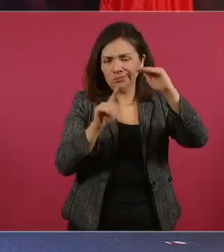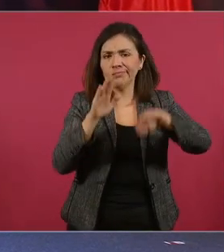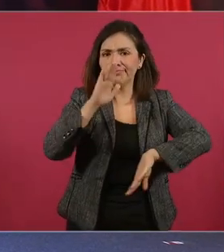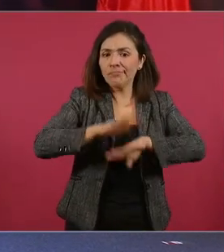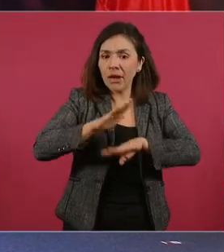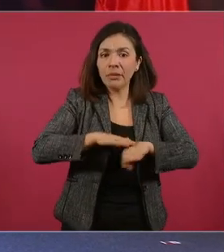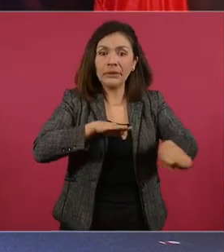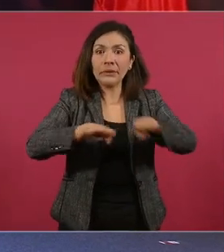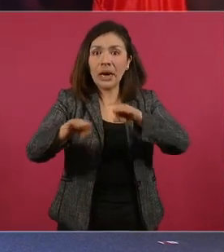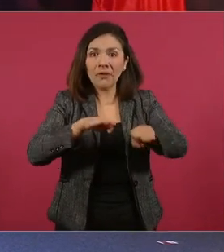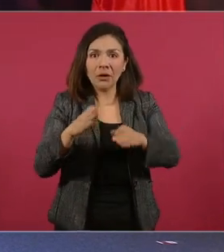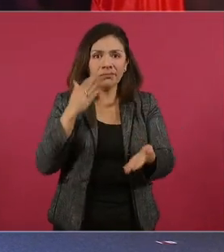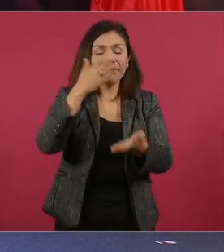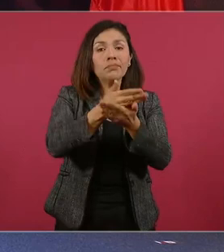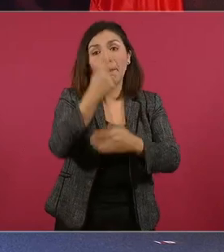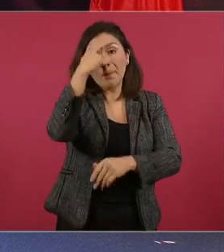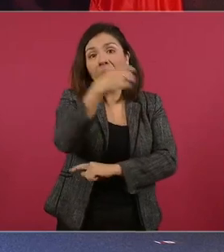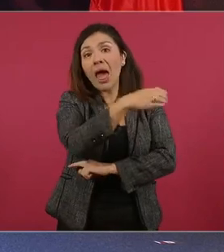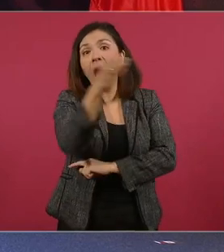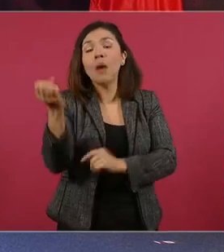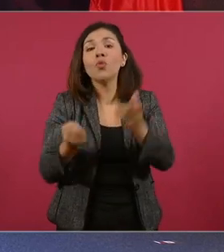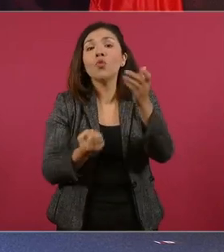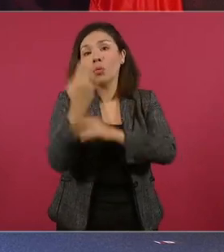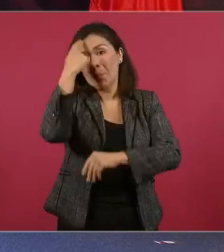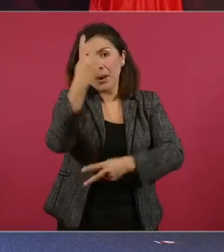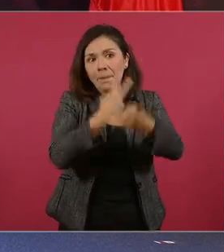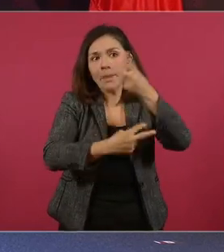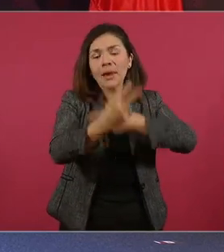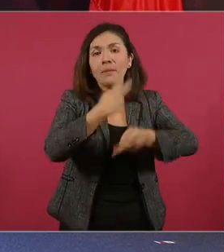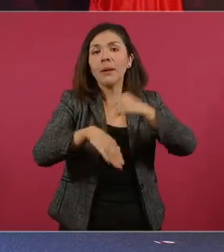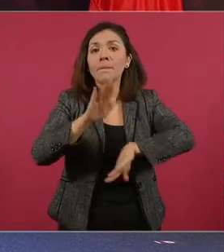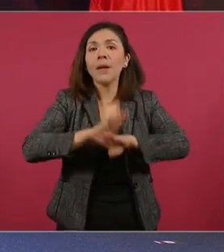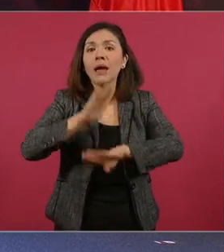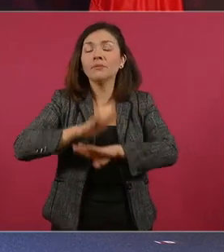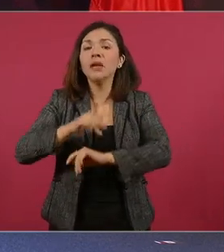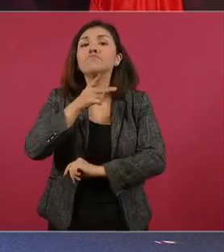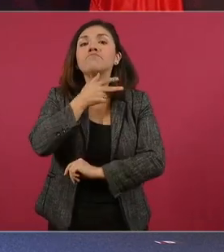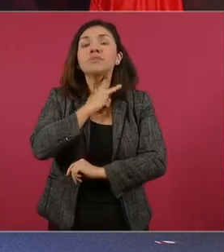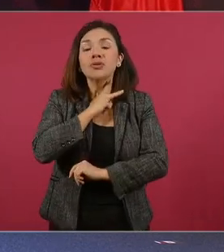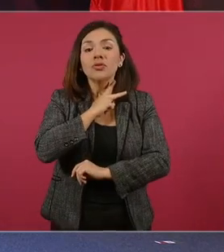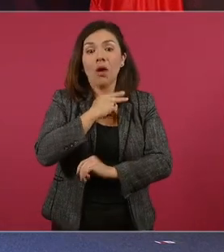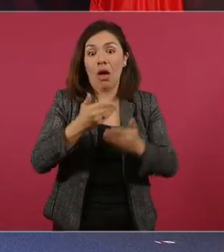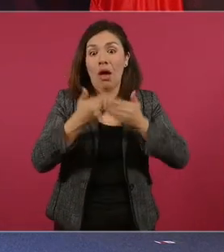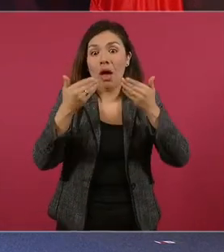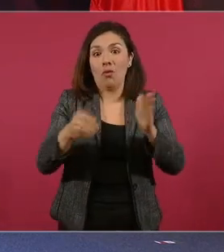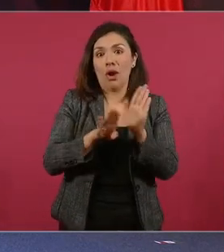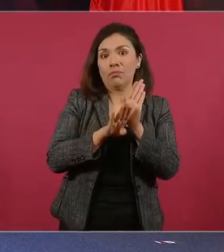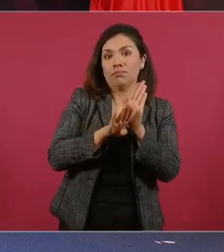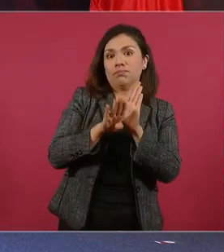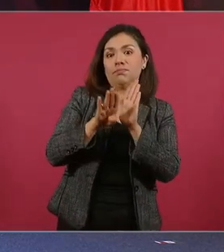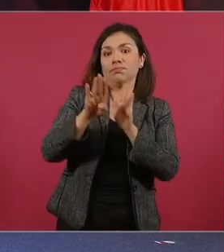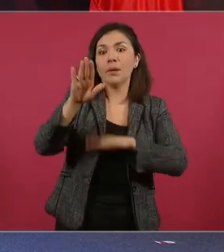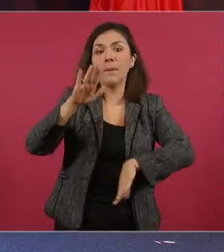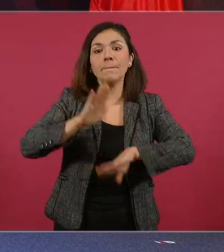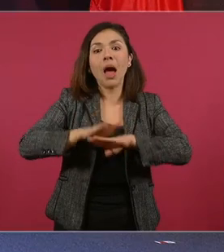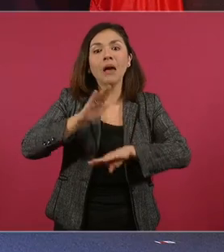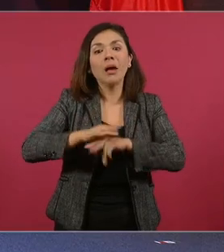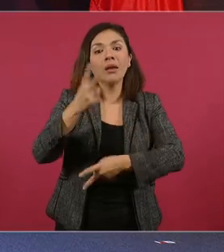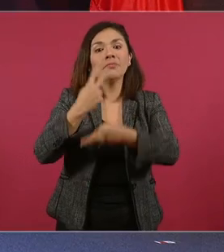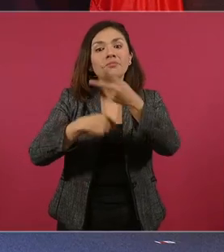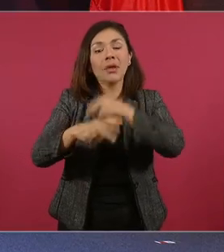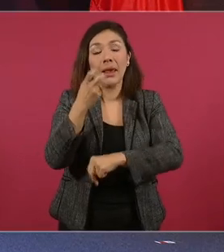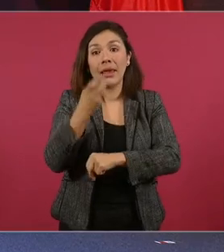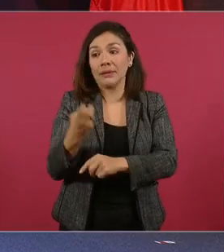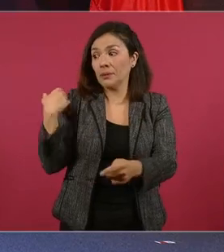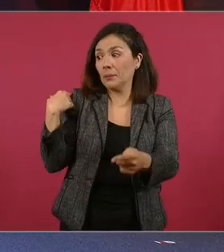todo trabajo en campos nuevos para incrementarla, de manera que ha habido un incremento constante a lo largo de